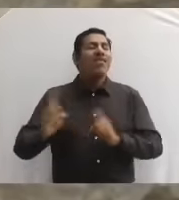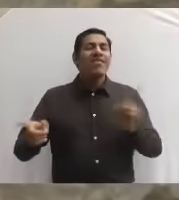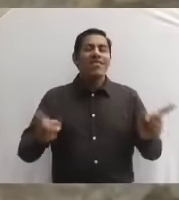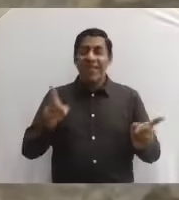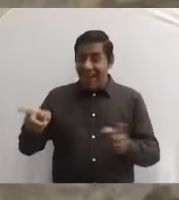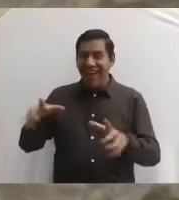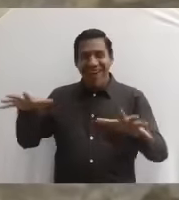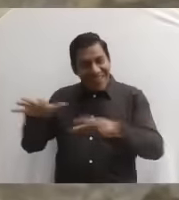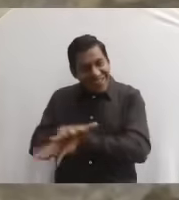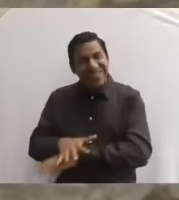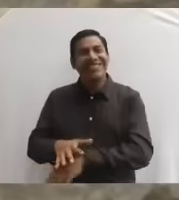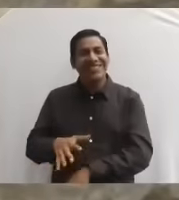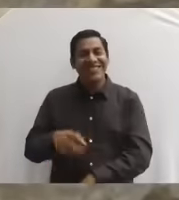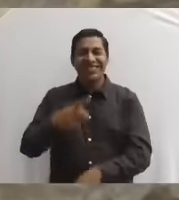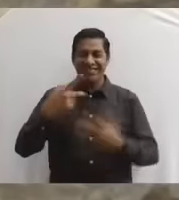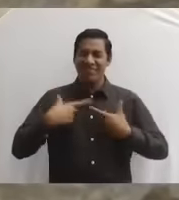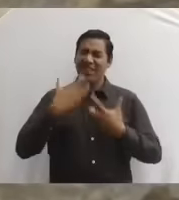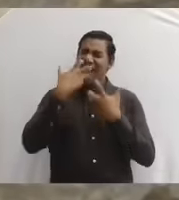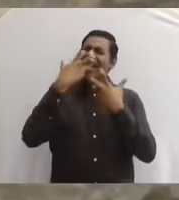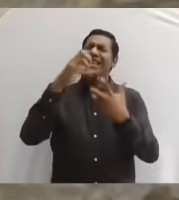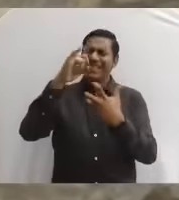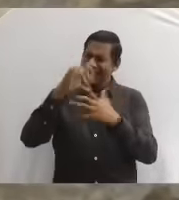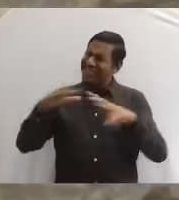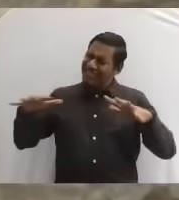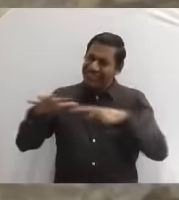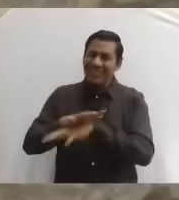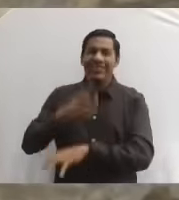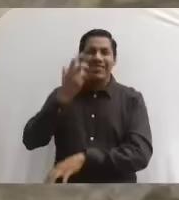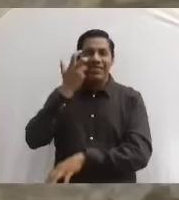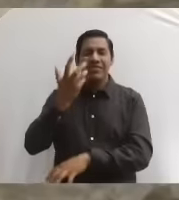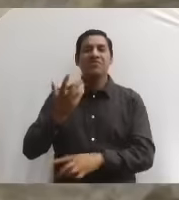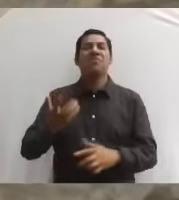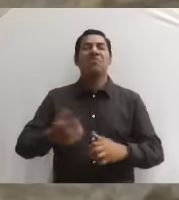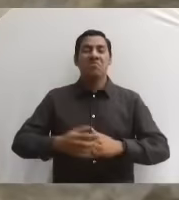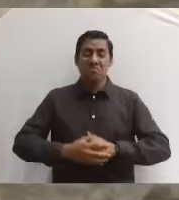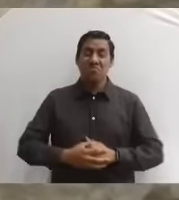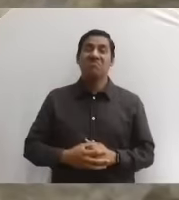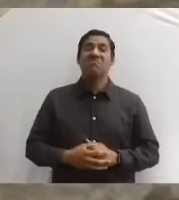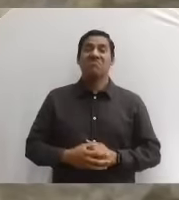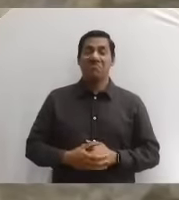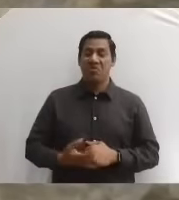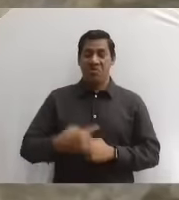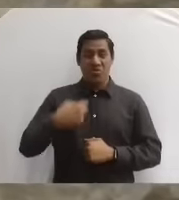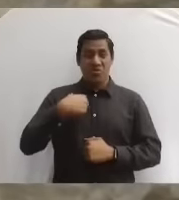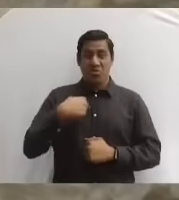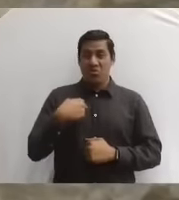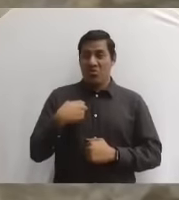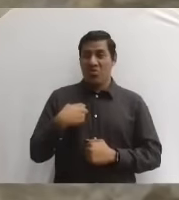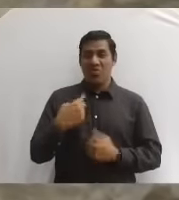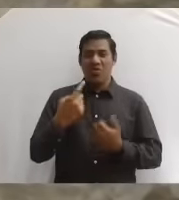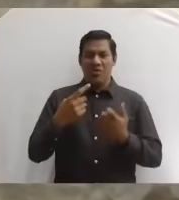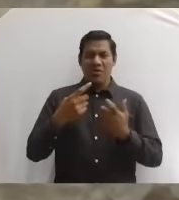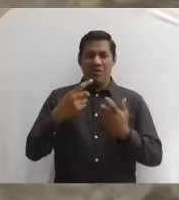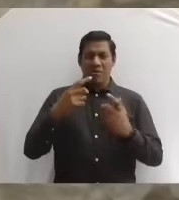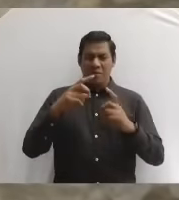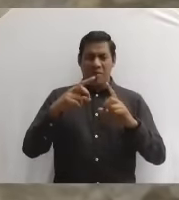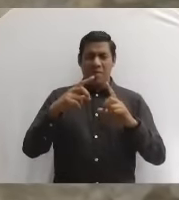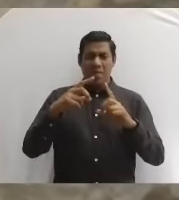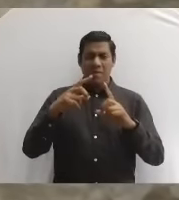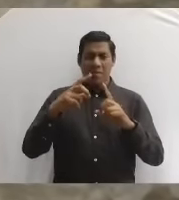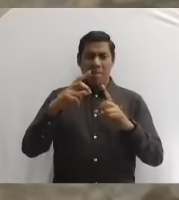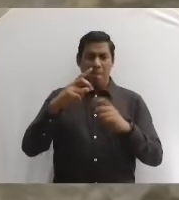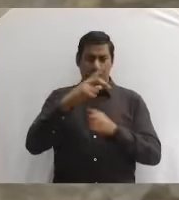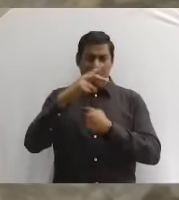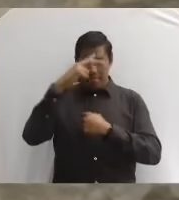Ese grito de transformación es el que he escuchado a lo largo y ancho de toda nuestra